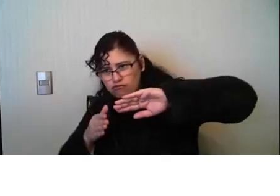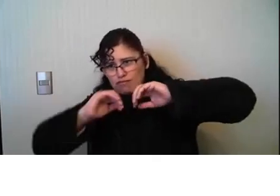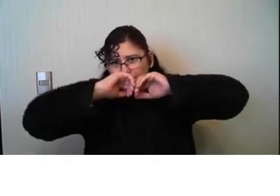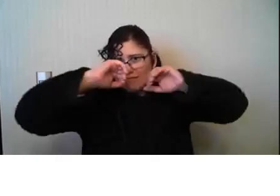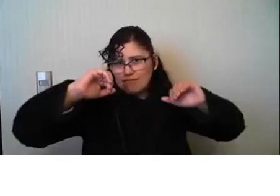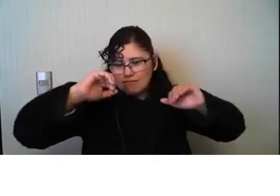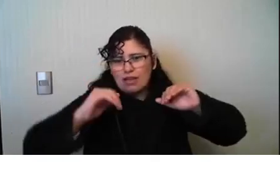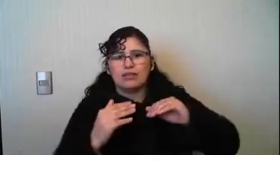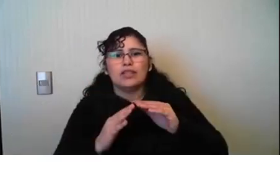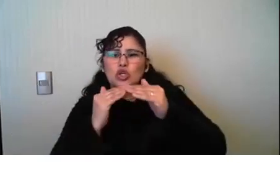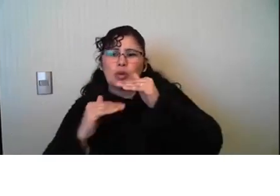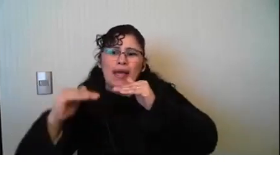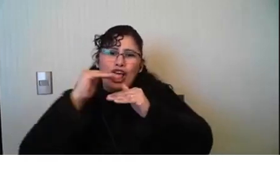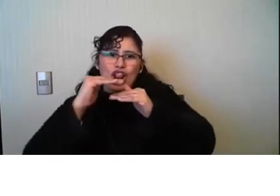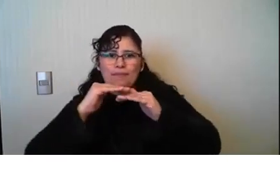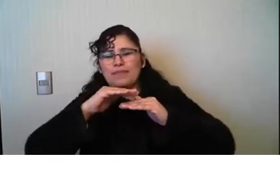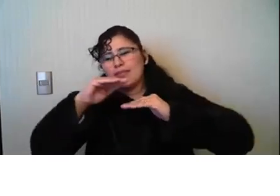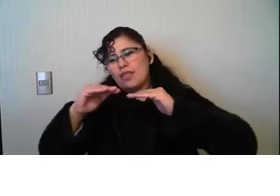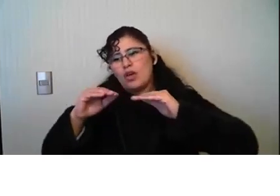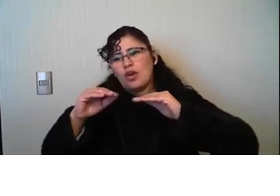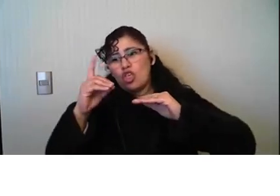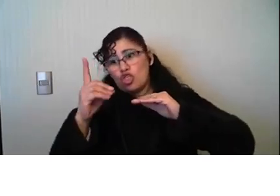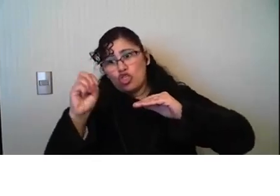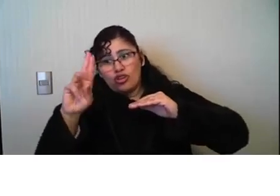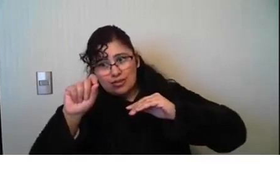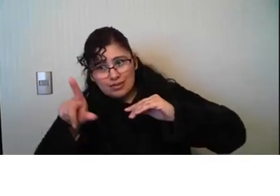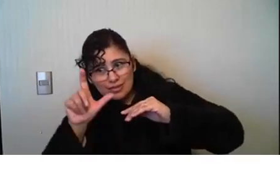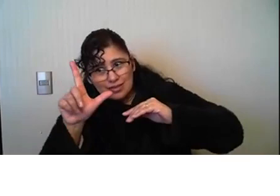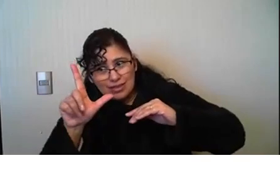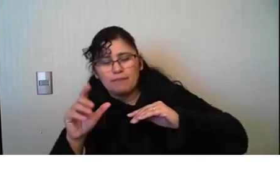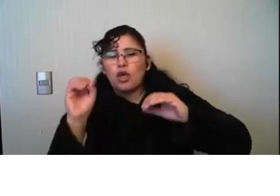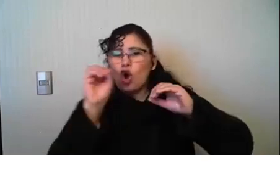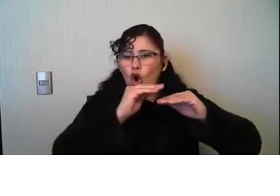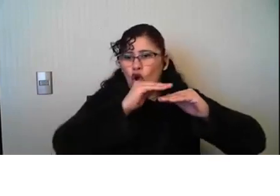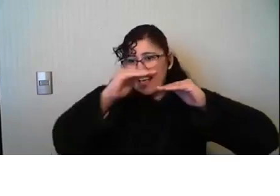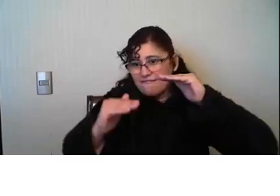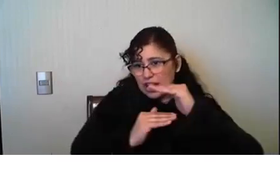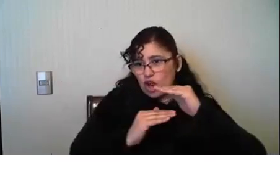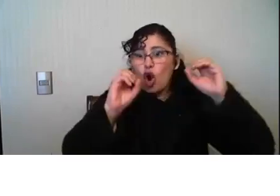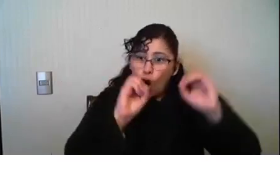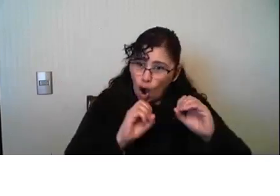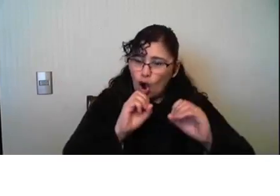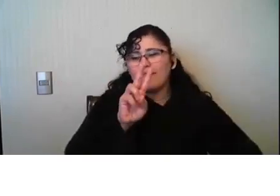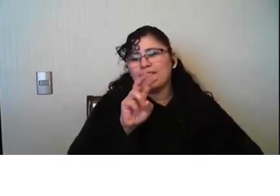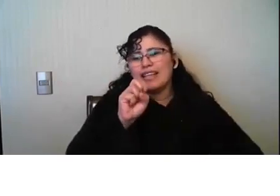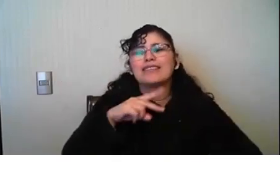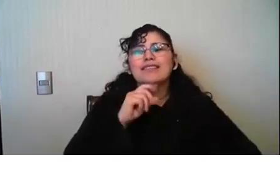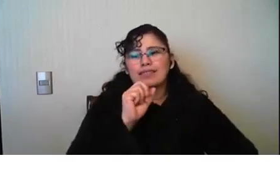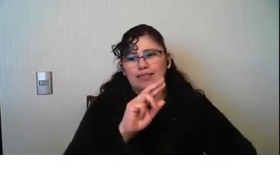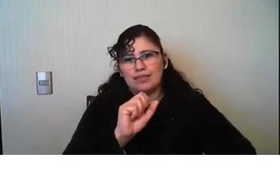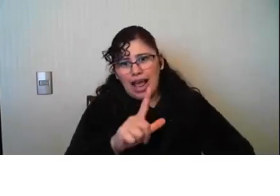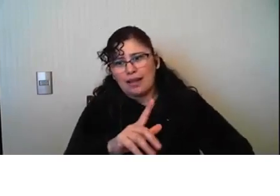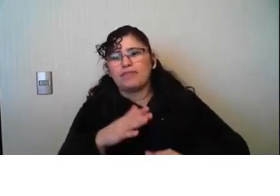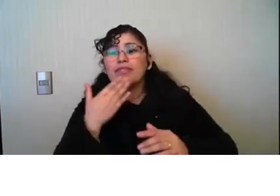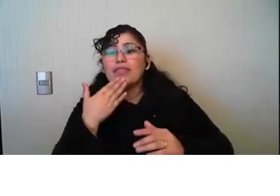uno superior o dorsal, uno inferior o ventral. Y además otras líneas imaginarias que van a